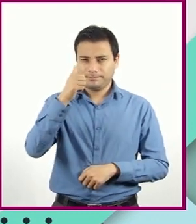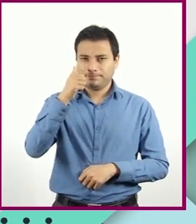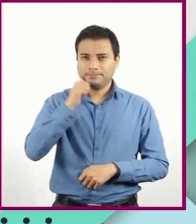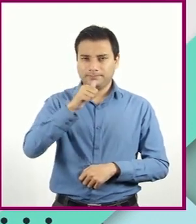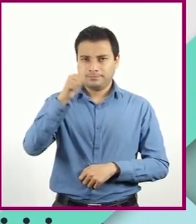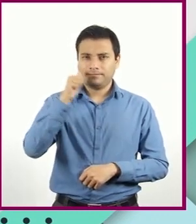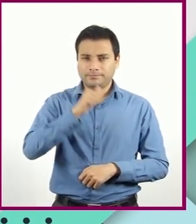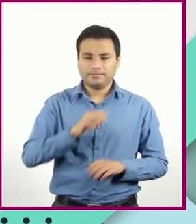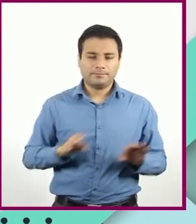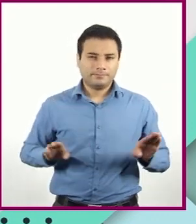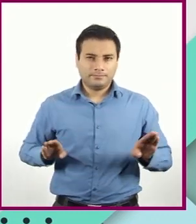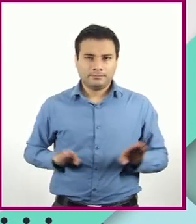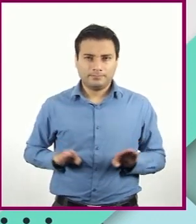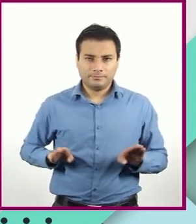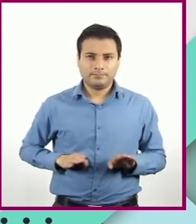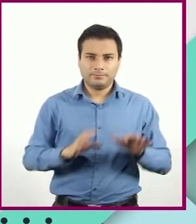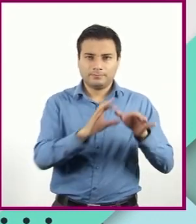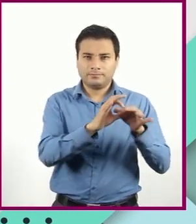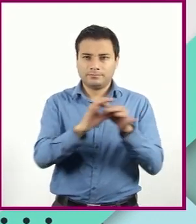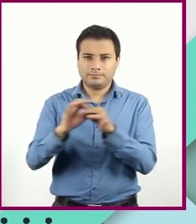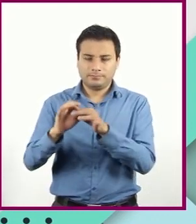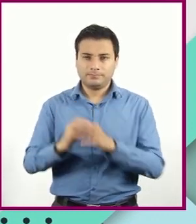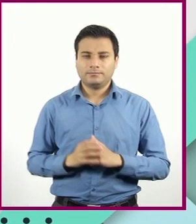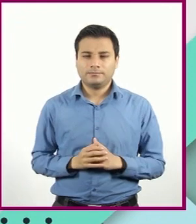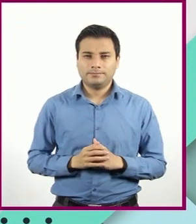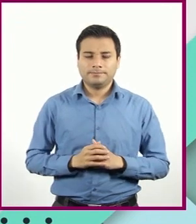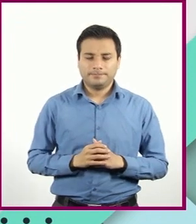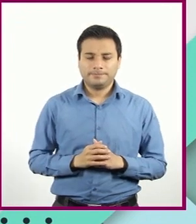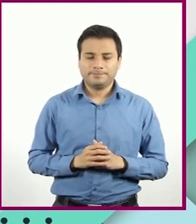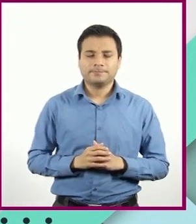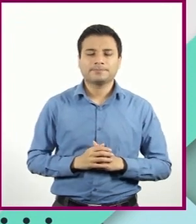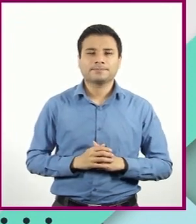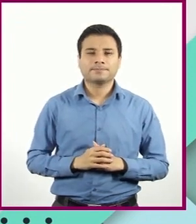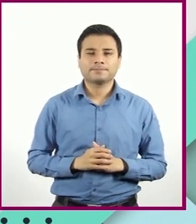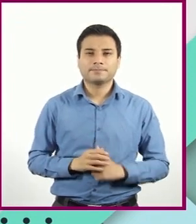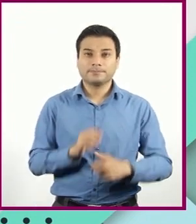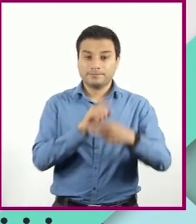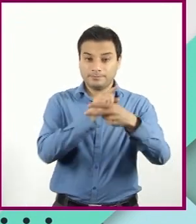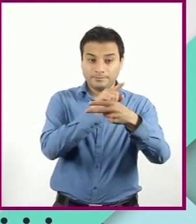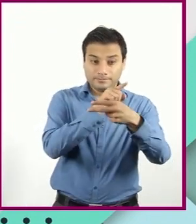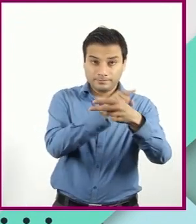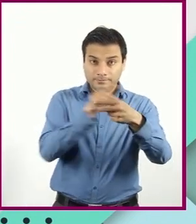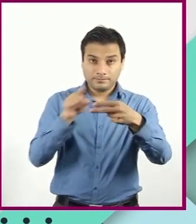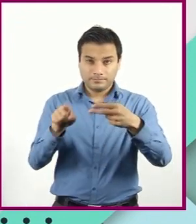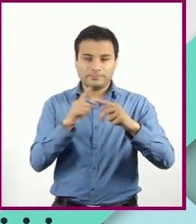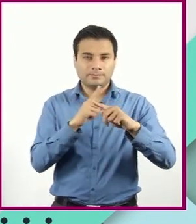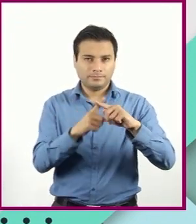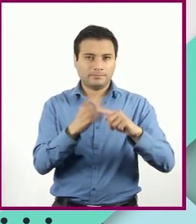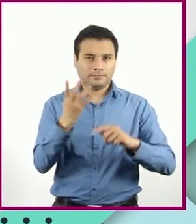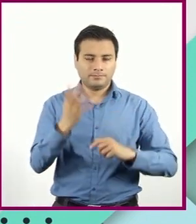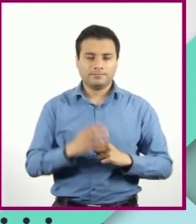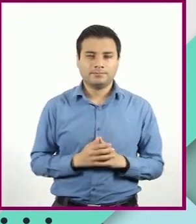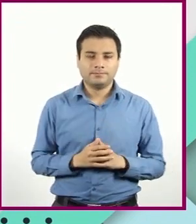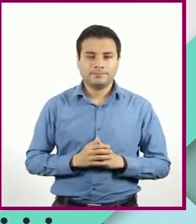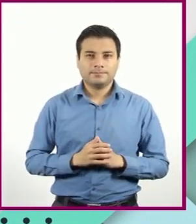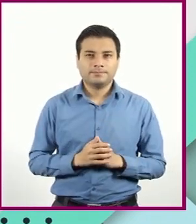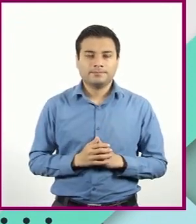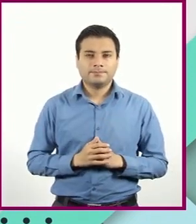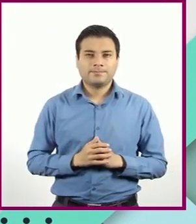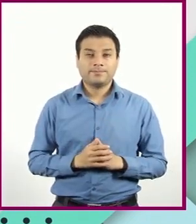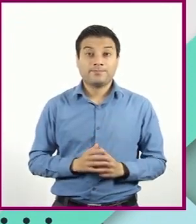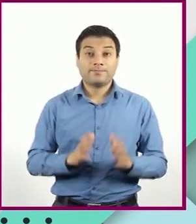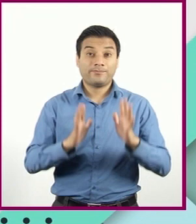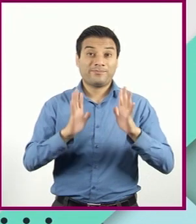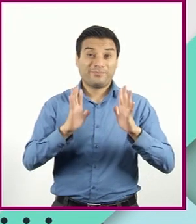de la igualdad, multiplicamos por 4 ambos miembros de la igualdad para conservarla. Al multiplicar en